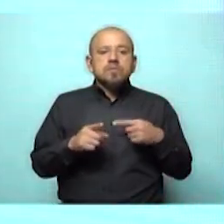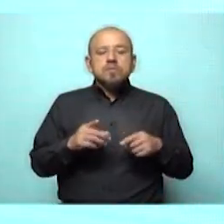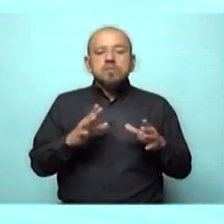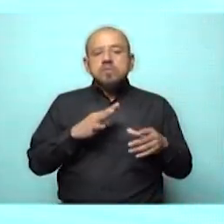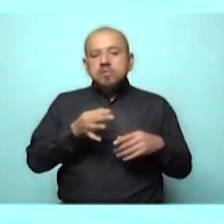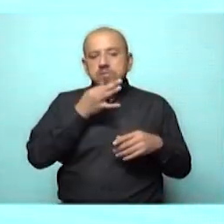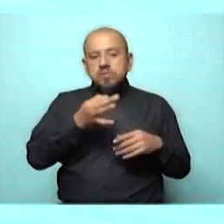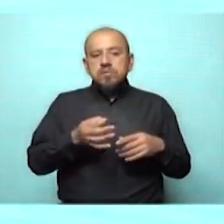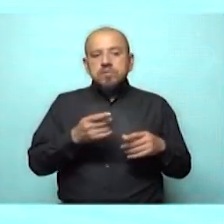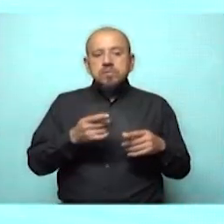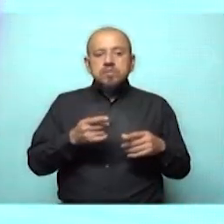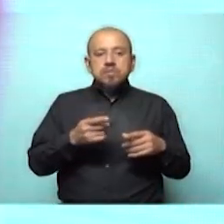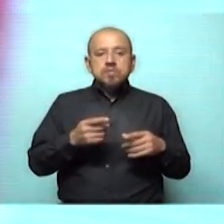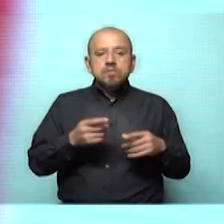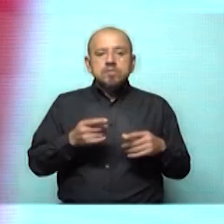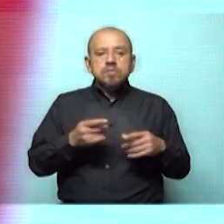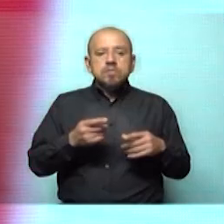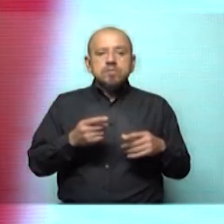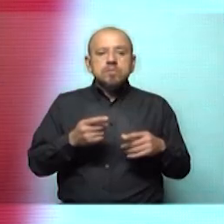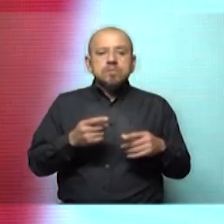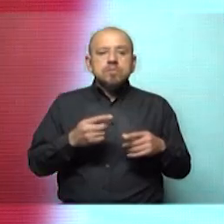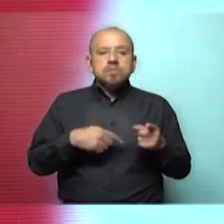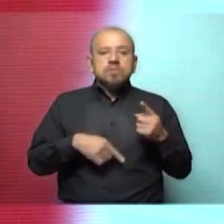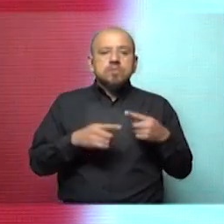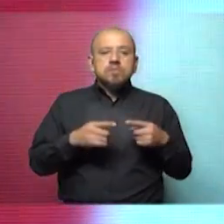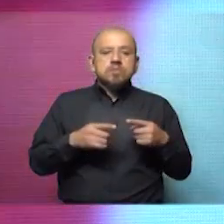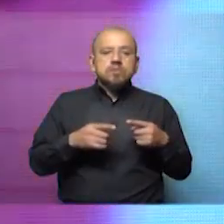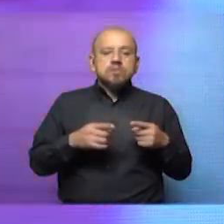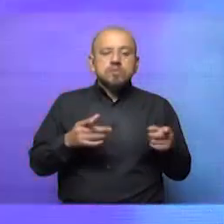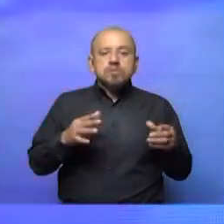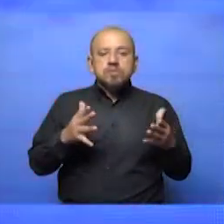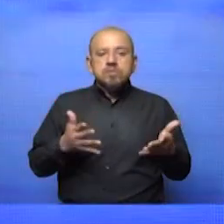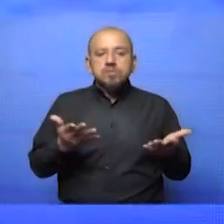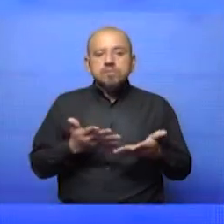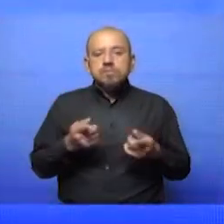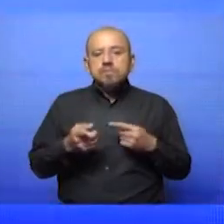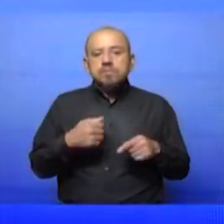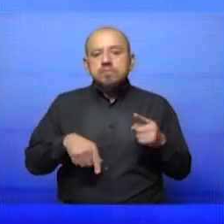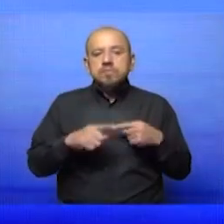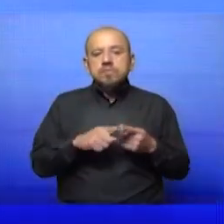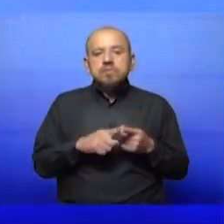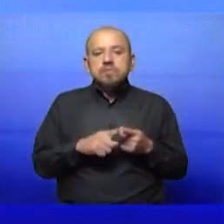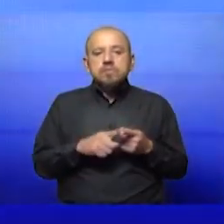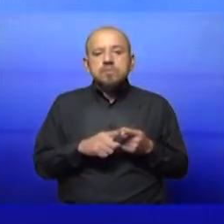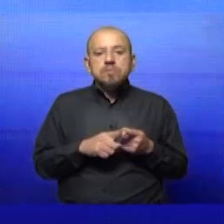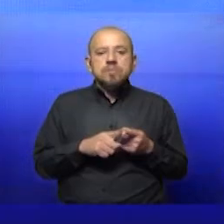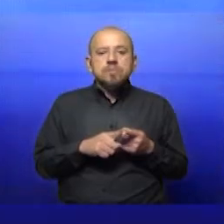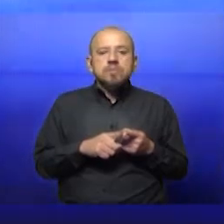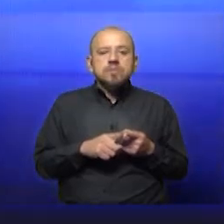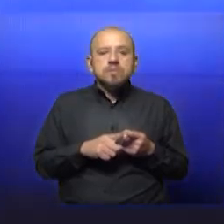hablando de una tarea concreta que involucra cuerpos que están interaccionando que se están afectando mutuamente